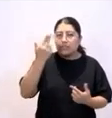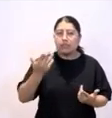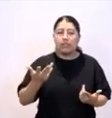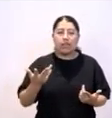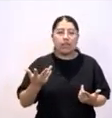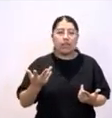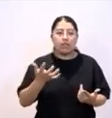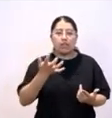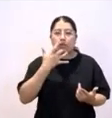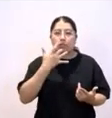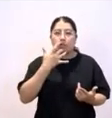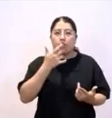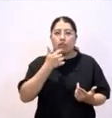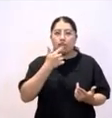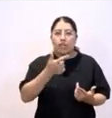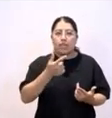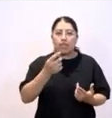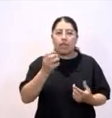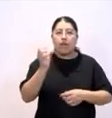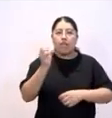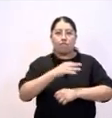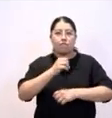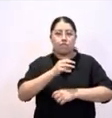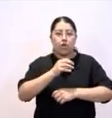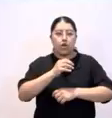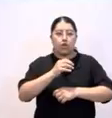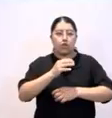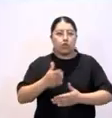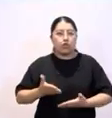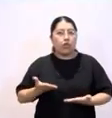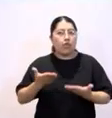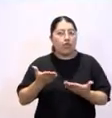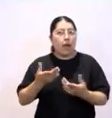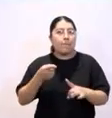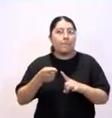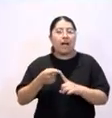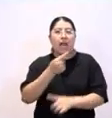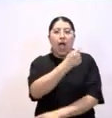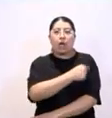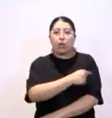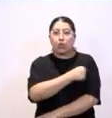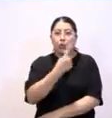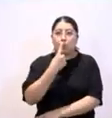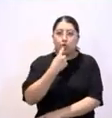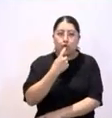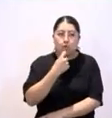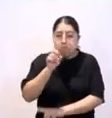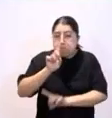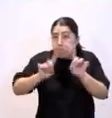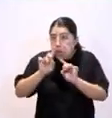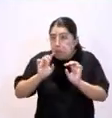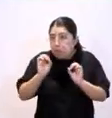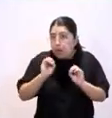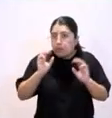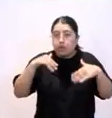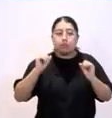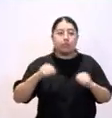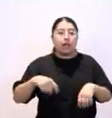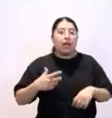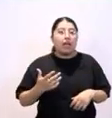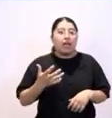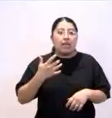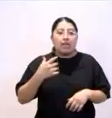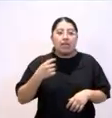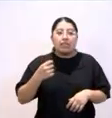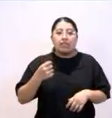dice usted que le ha dado fondos precisamente a Cruz Roja, ningún problema. No sé si esos 100.000 a